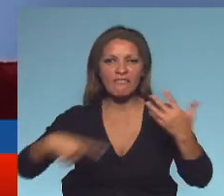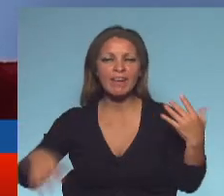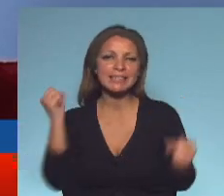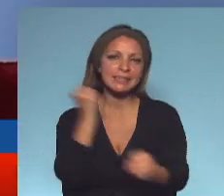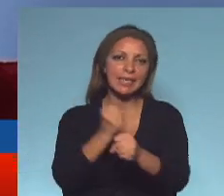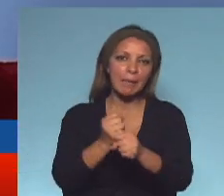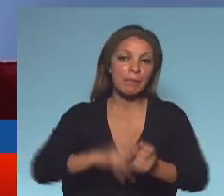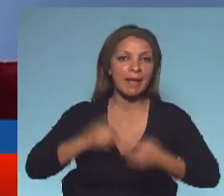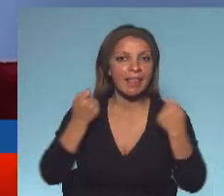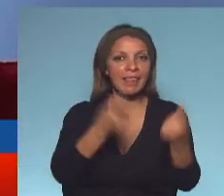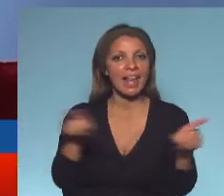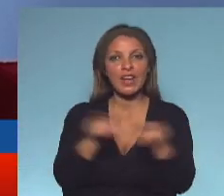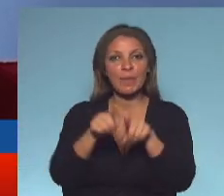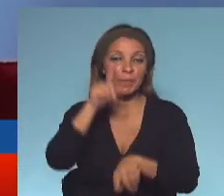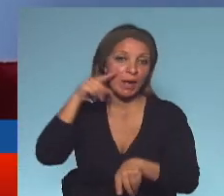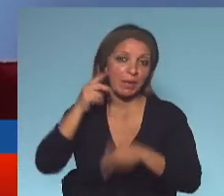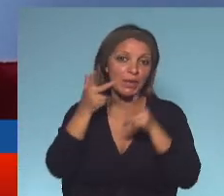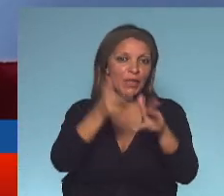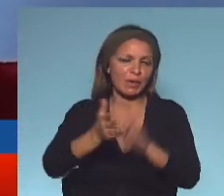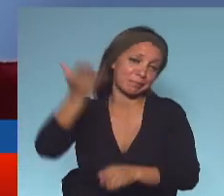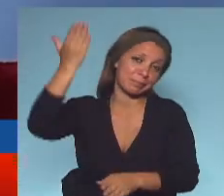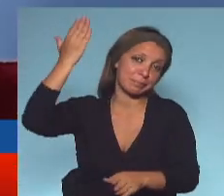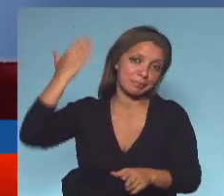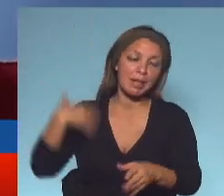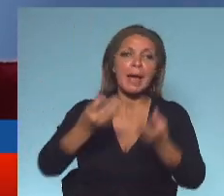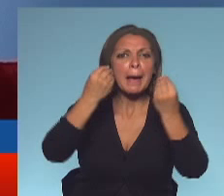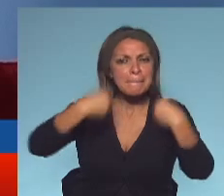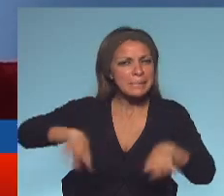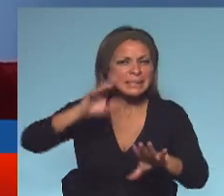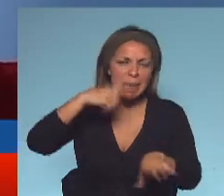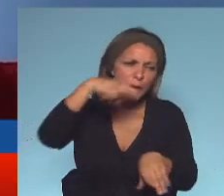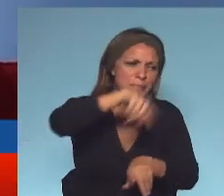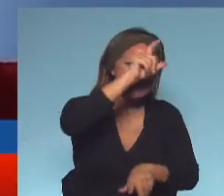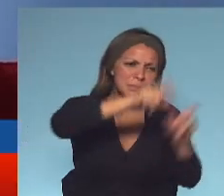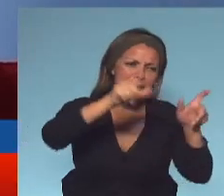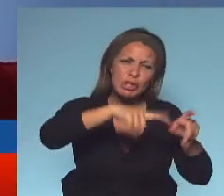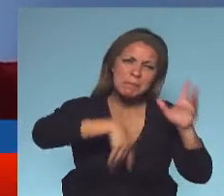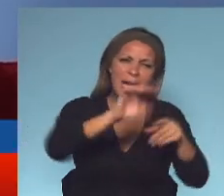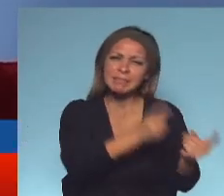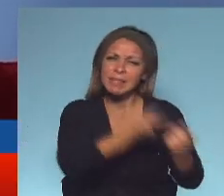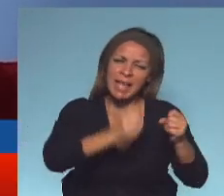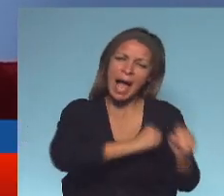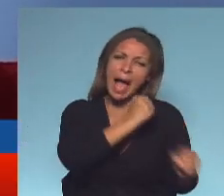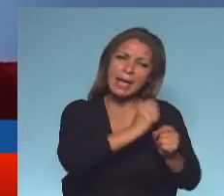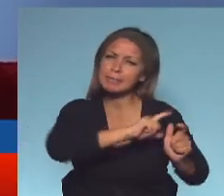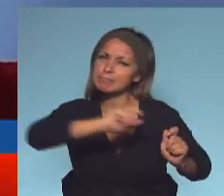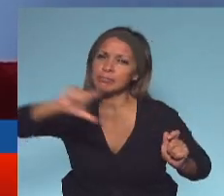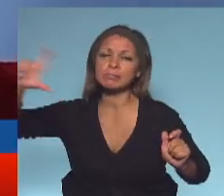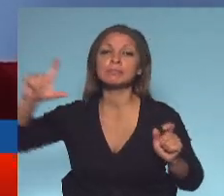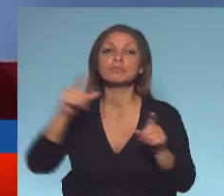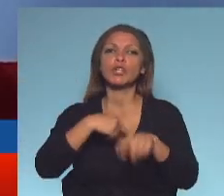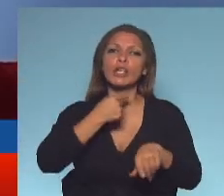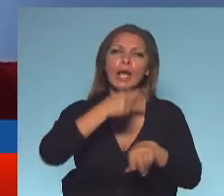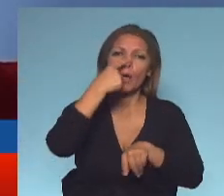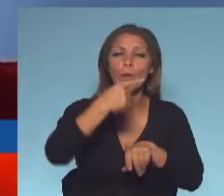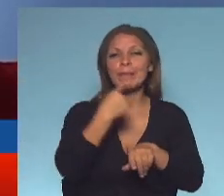como dijo nuestro presidente hace mucho tiempo, empezar por los últimos para llegar a todas y a todos. En ese empezar por los últimos quiero referirme